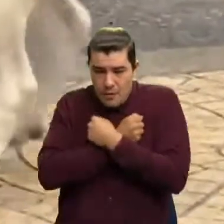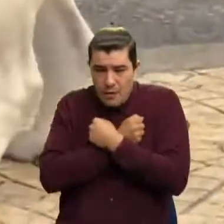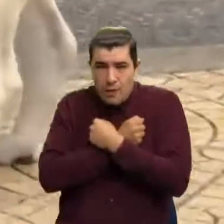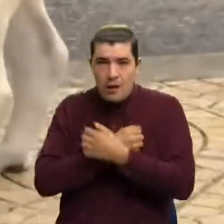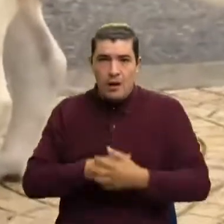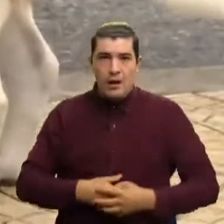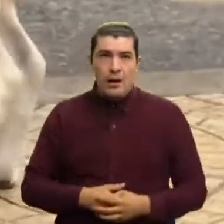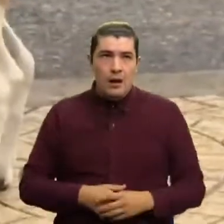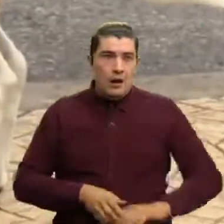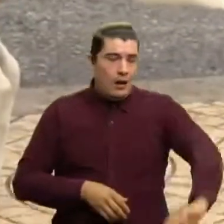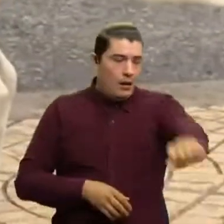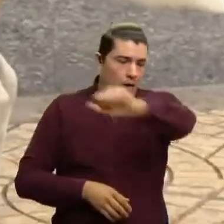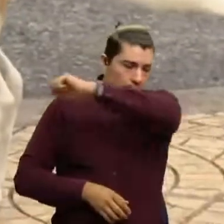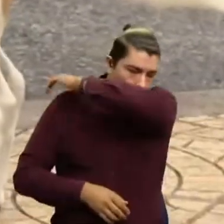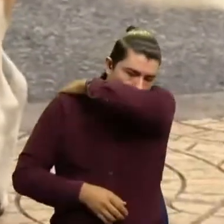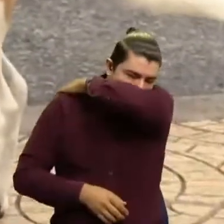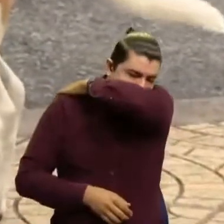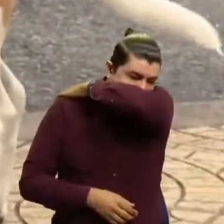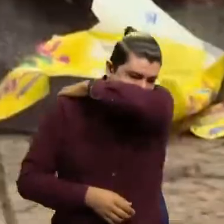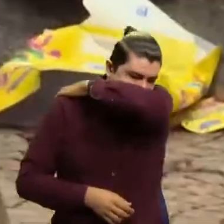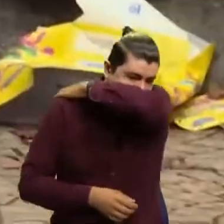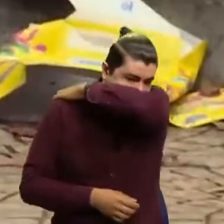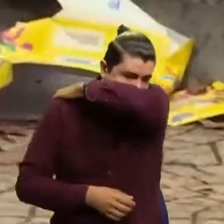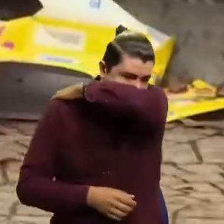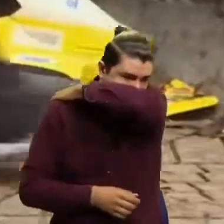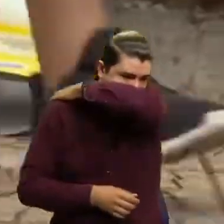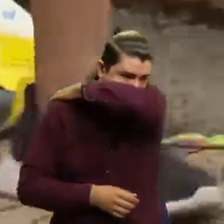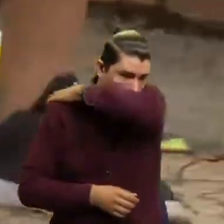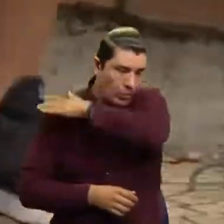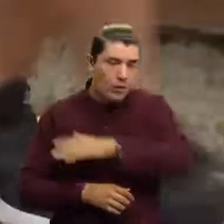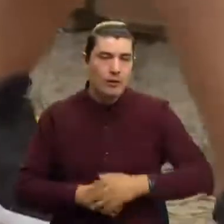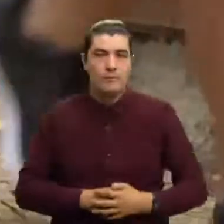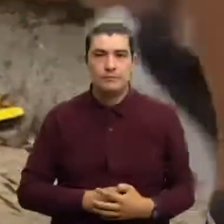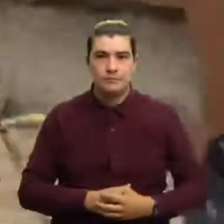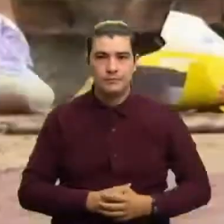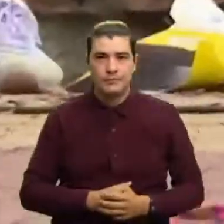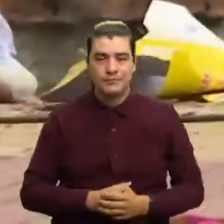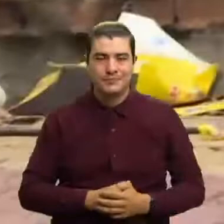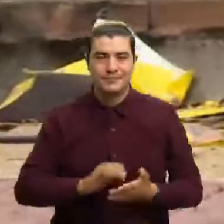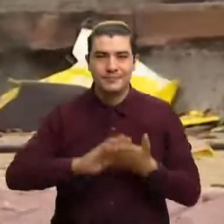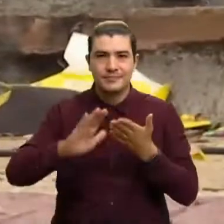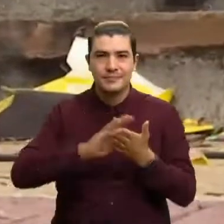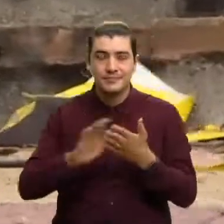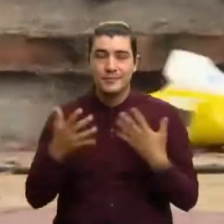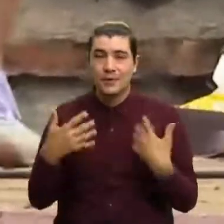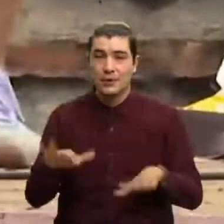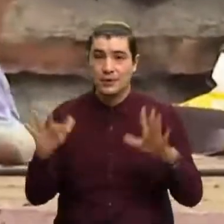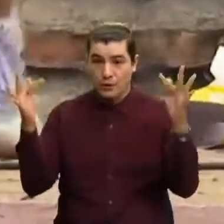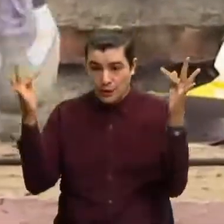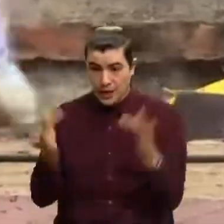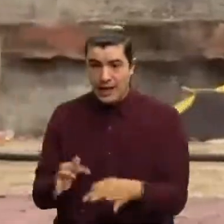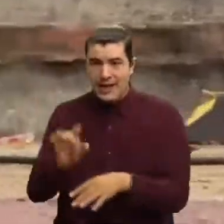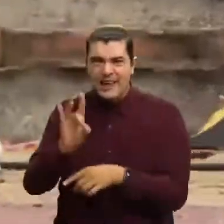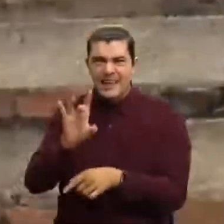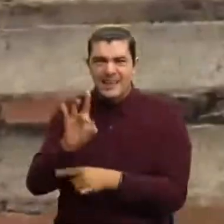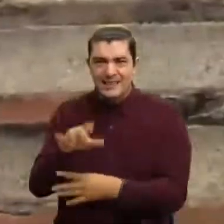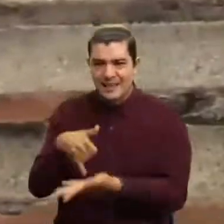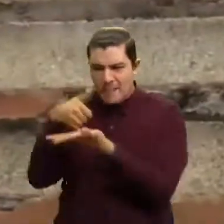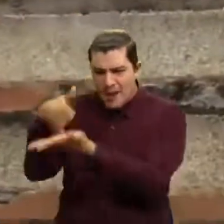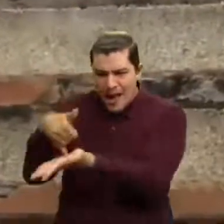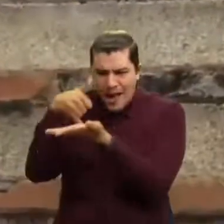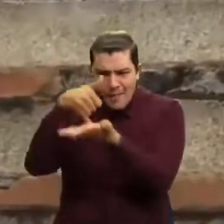mascotas. En total, fueron más de 15 mascotas las que participaron en este desfile de disfraces que se realizó en el Parque de los Niños. Cabe recordar que